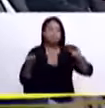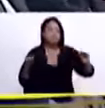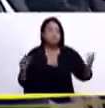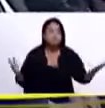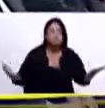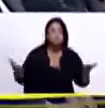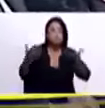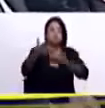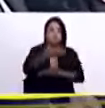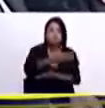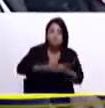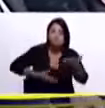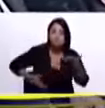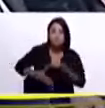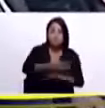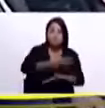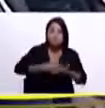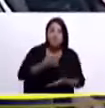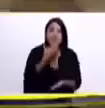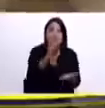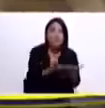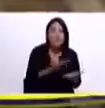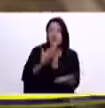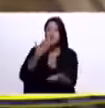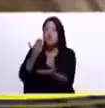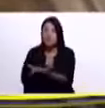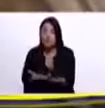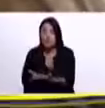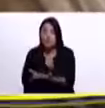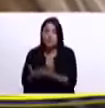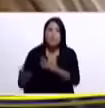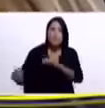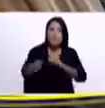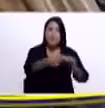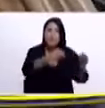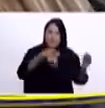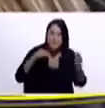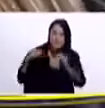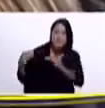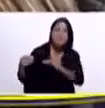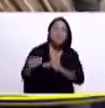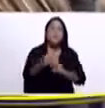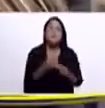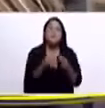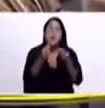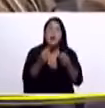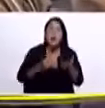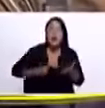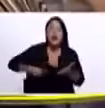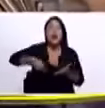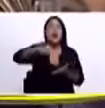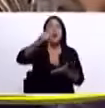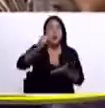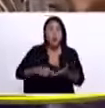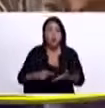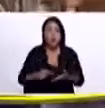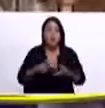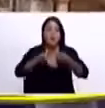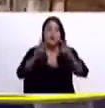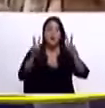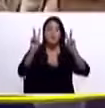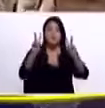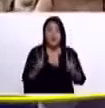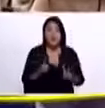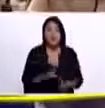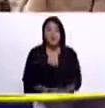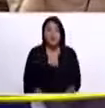compartamos estos planteamientos y los profundicemos a los efectos de firmar un gran acuerdo para la paz,